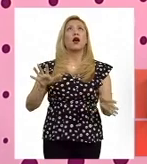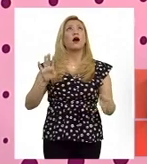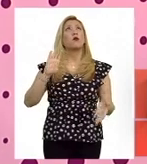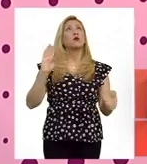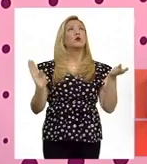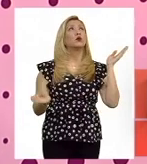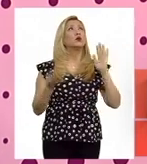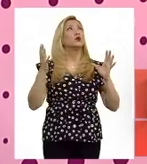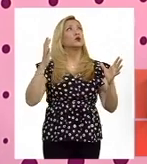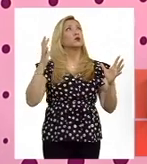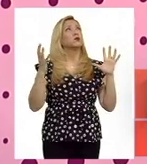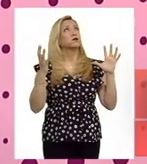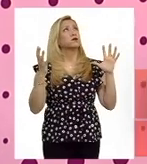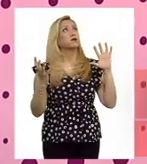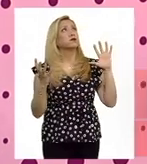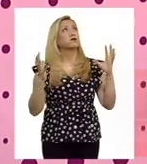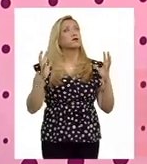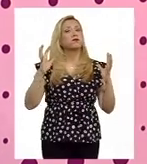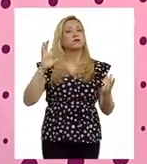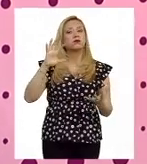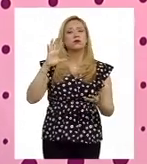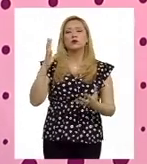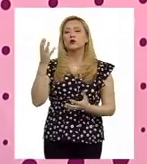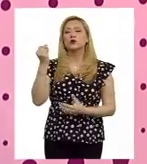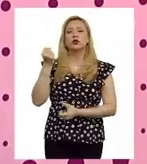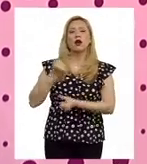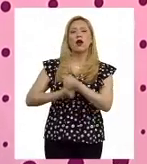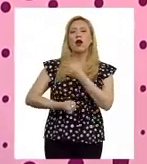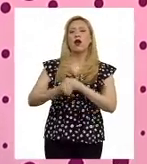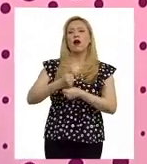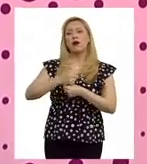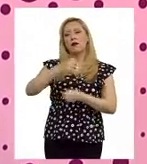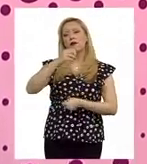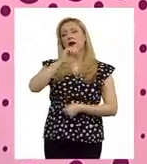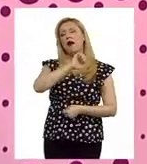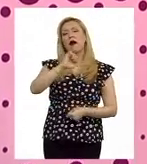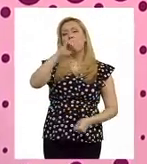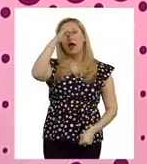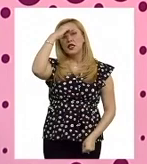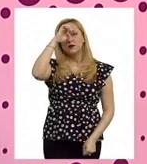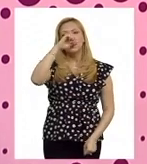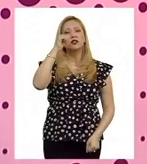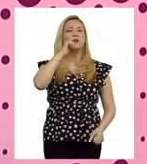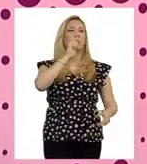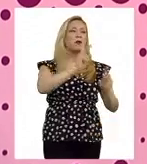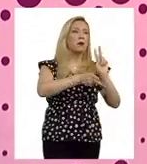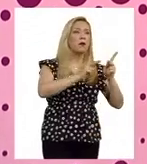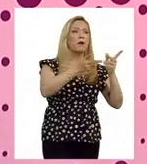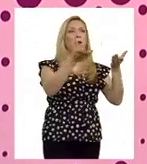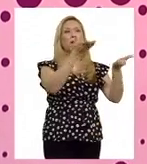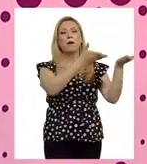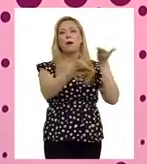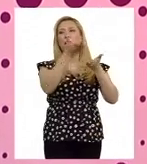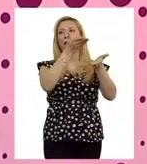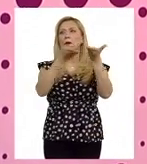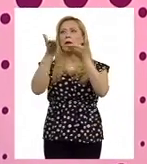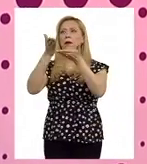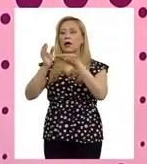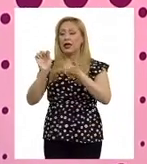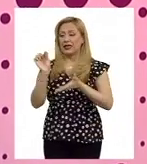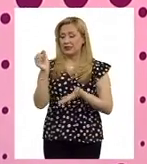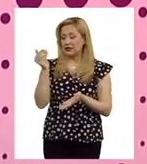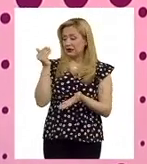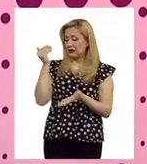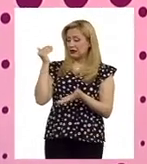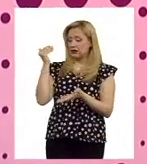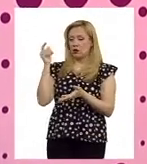embargo, durante muchas décadas se trató como un tema solo de expertos, ¿no? Y es realmente reciente